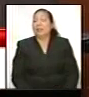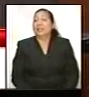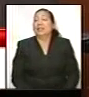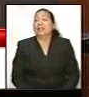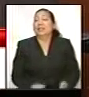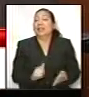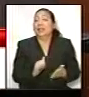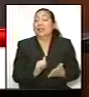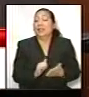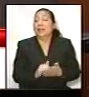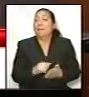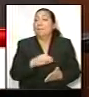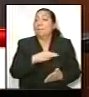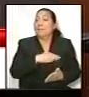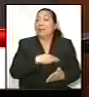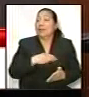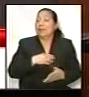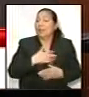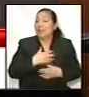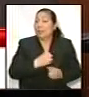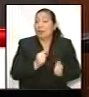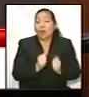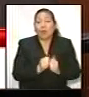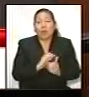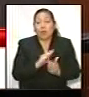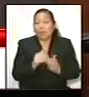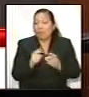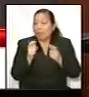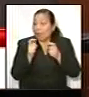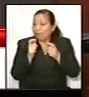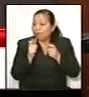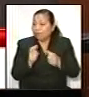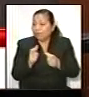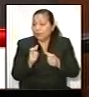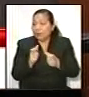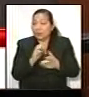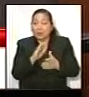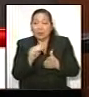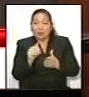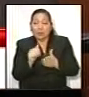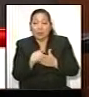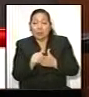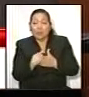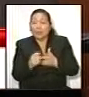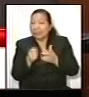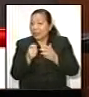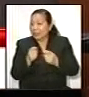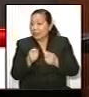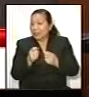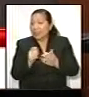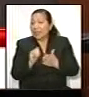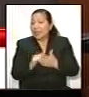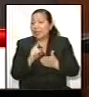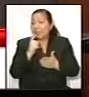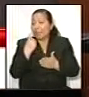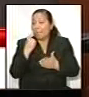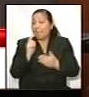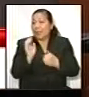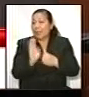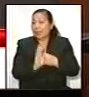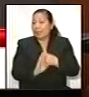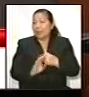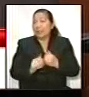que el Ministerio de Salud, con todos los controles y con todas las exigencias que se requieren para